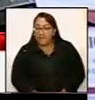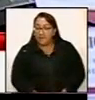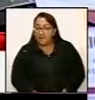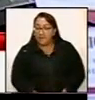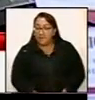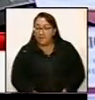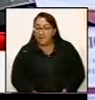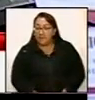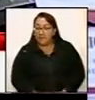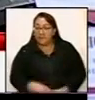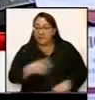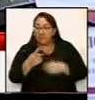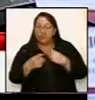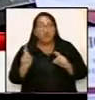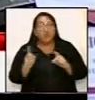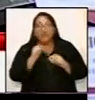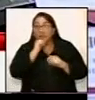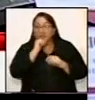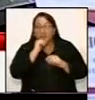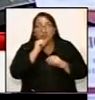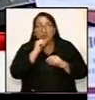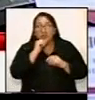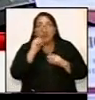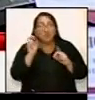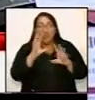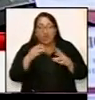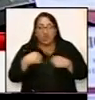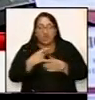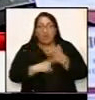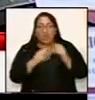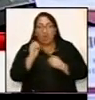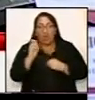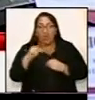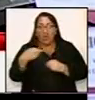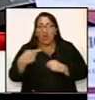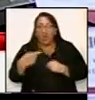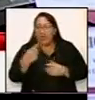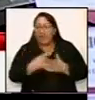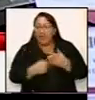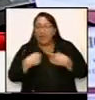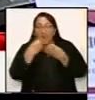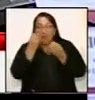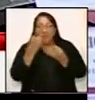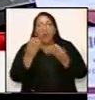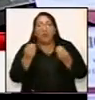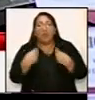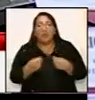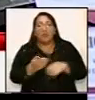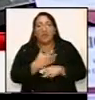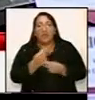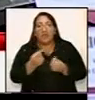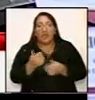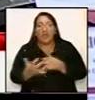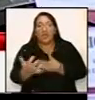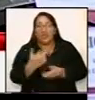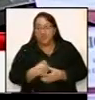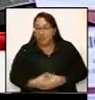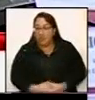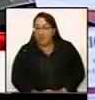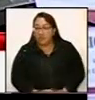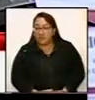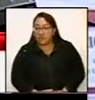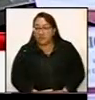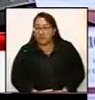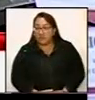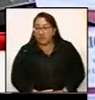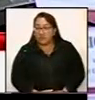declara inconstitucional que las ONGs den cuenta de cómo gastaron el dinero que recibieron. Lo